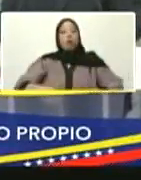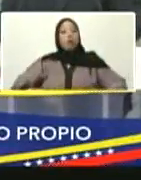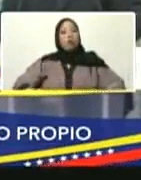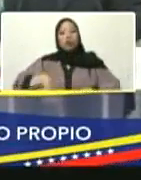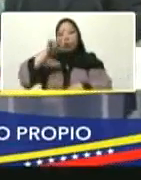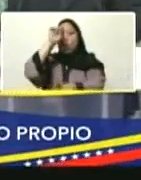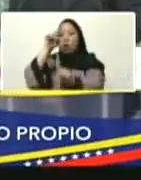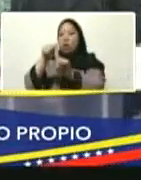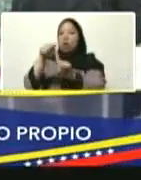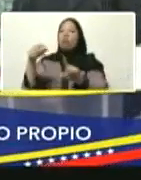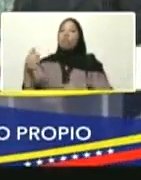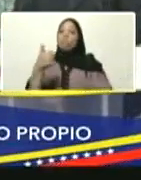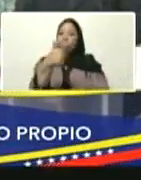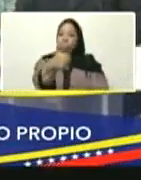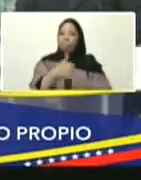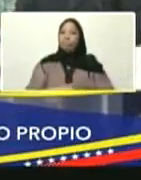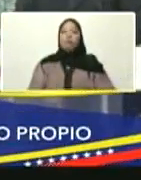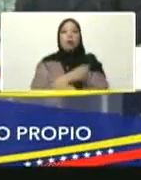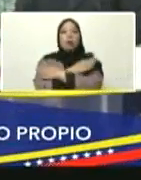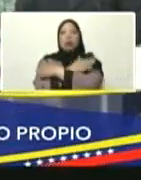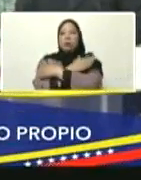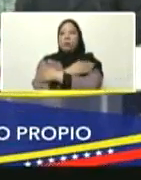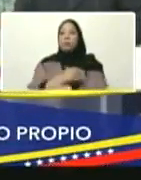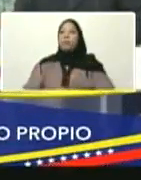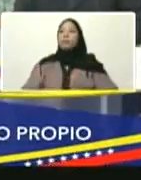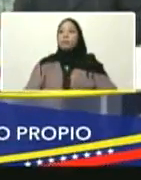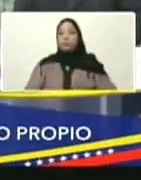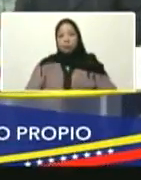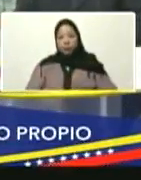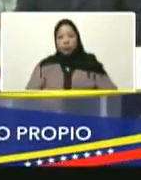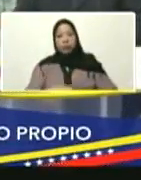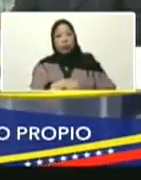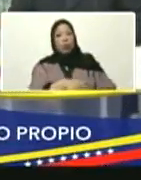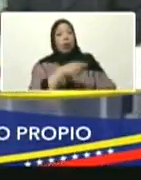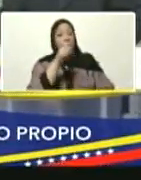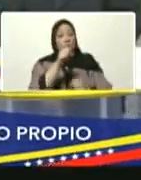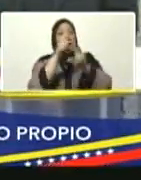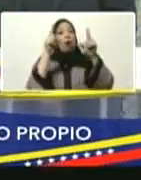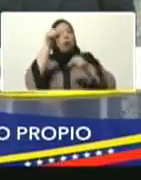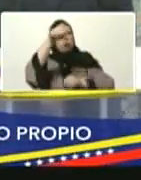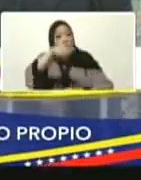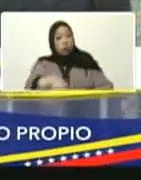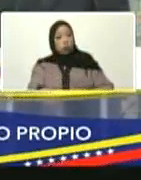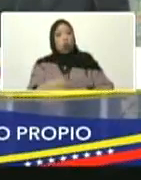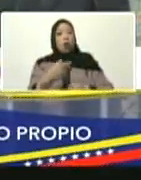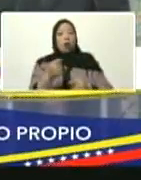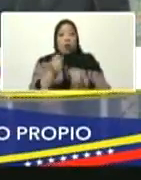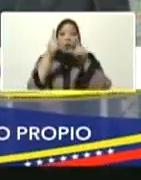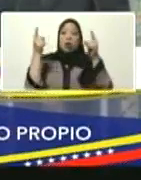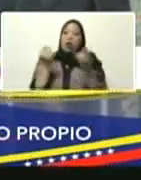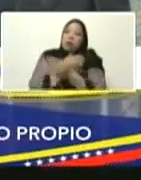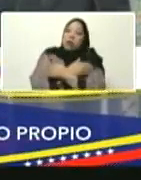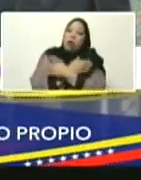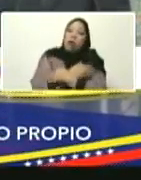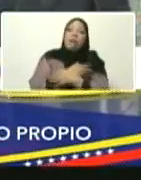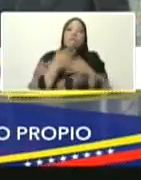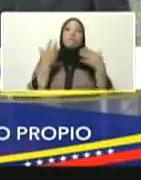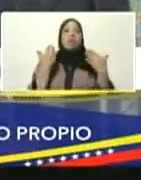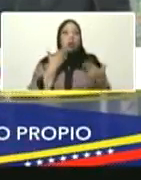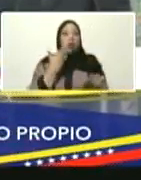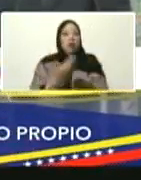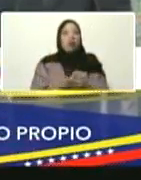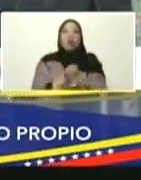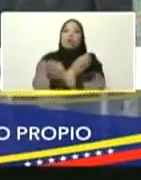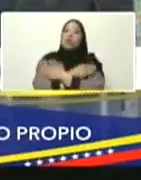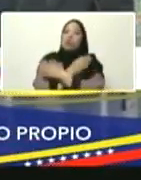logros. Y yo voudrais dire ici notre admiración. Et devant ces caméras, vous